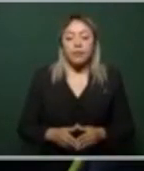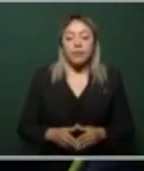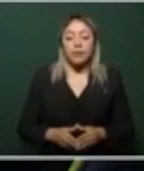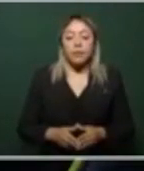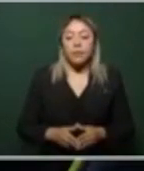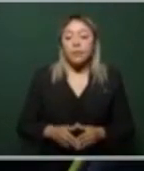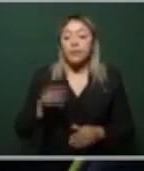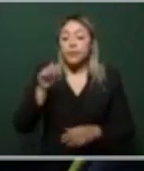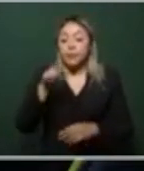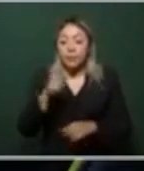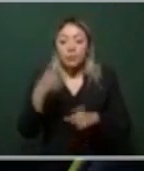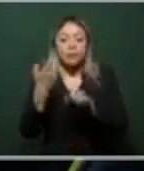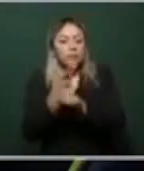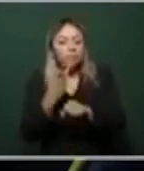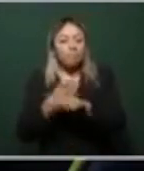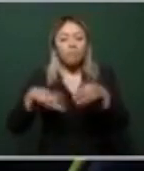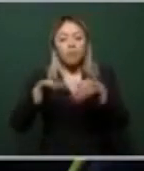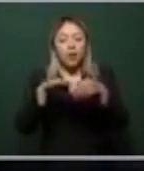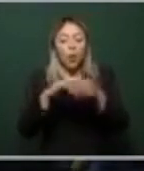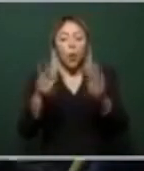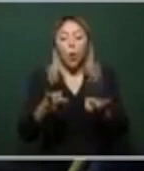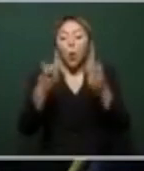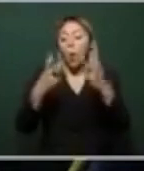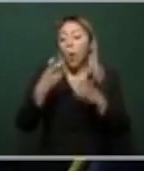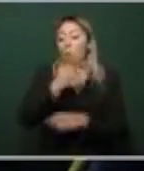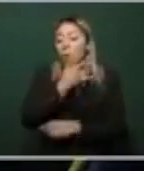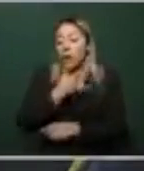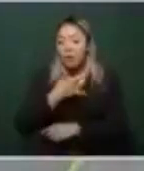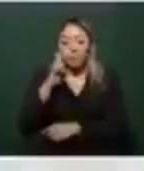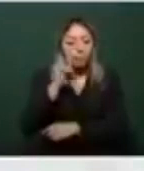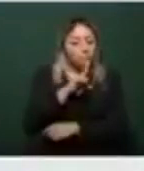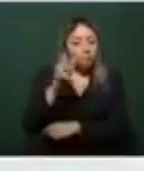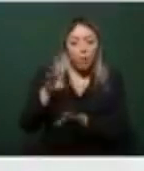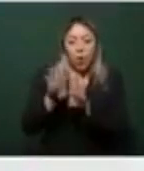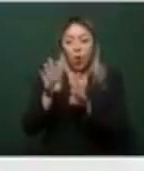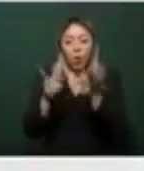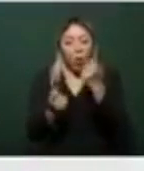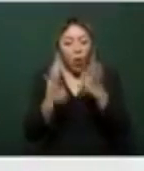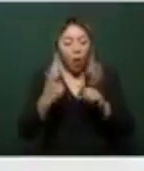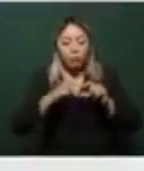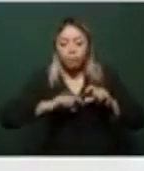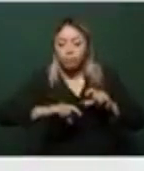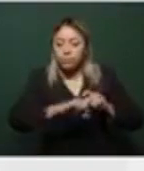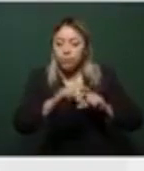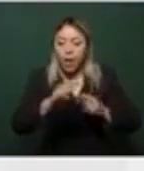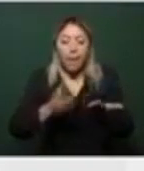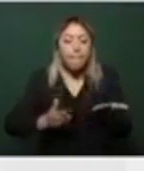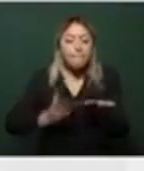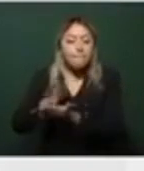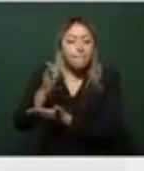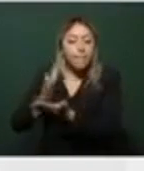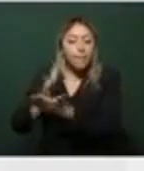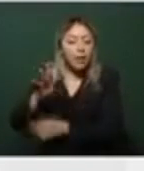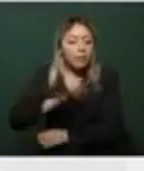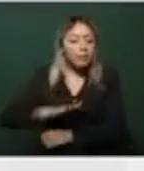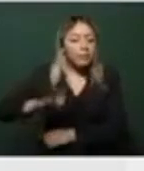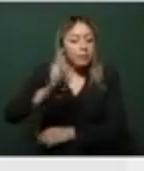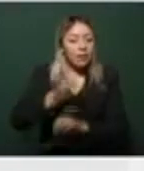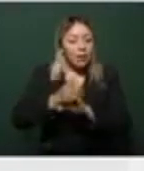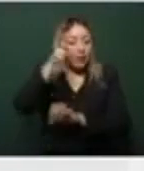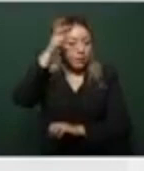En esta incidencia del robo de combustible, aquí pueden observar los ductos que atraviesan el estado, que son los que